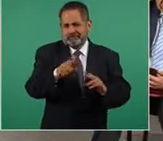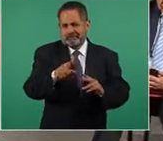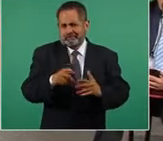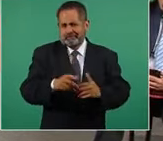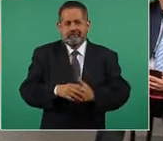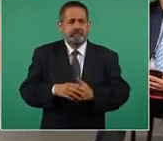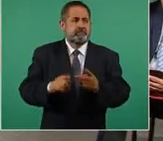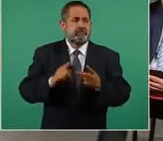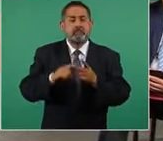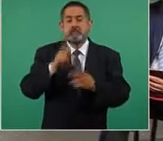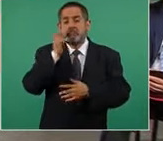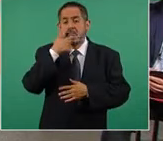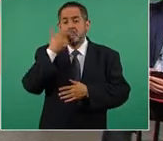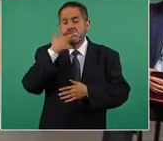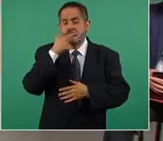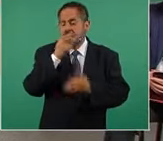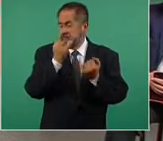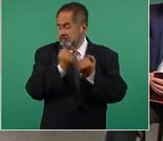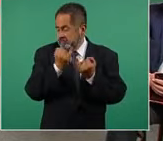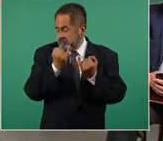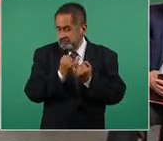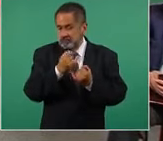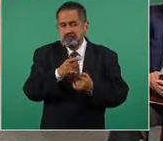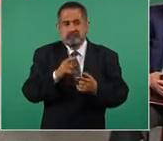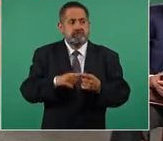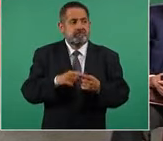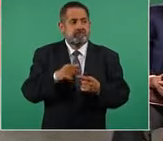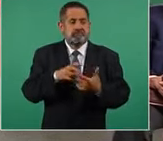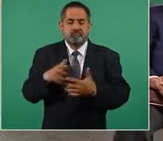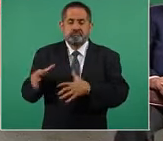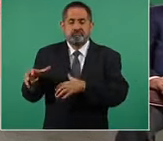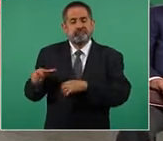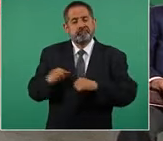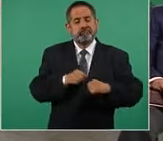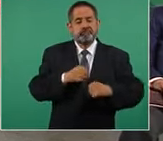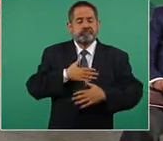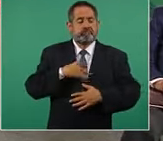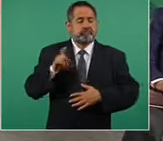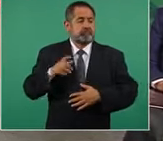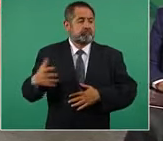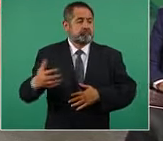lo de Chihuahua también, el acaparamiento del agua,